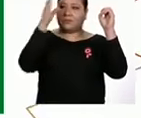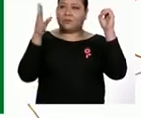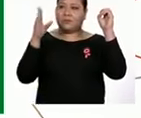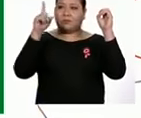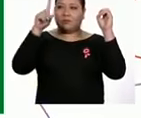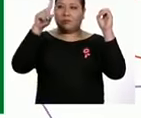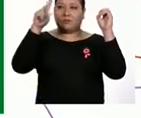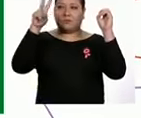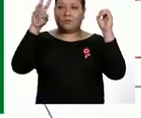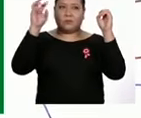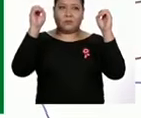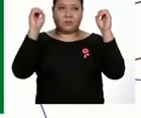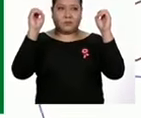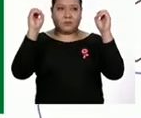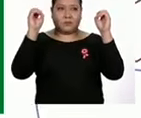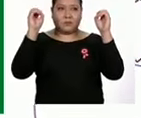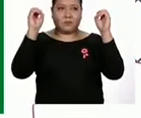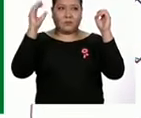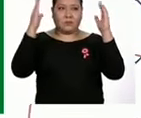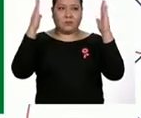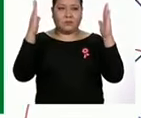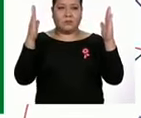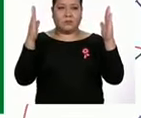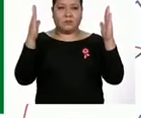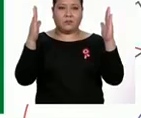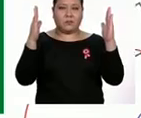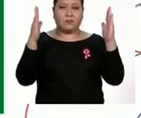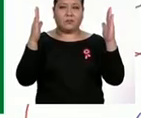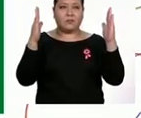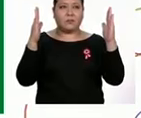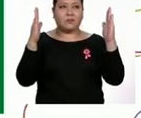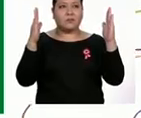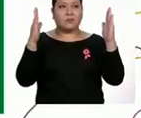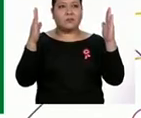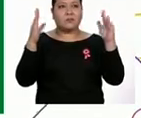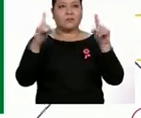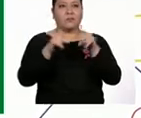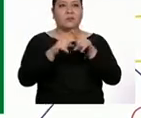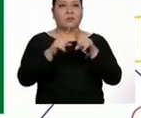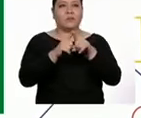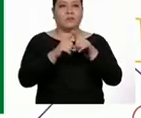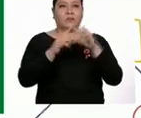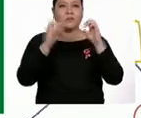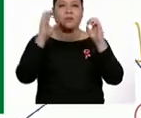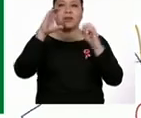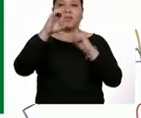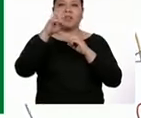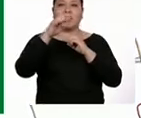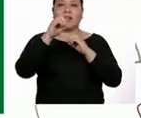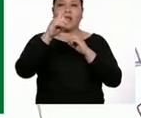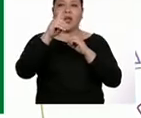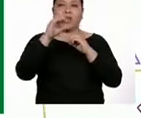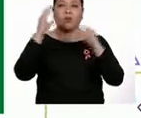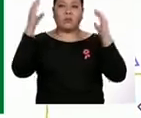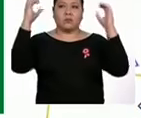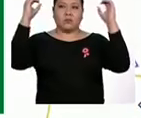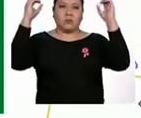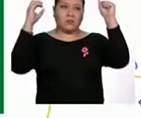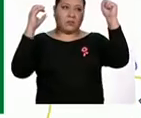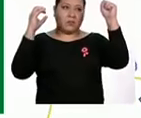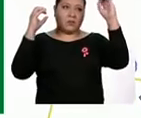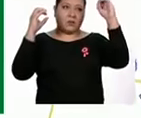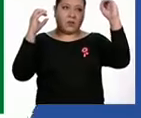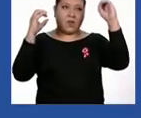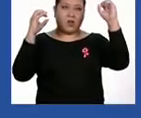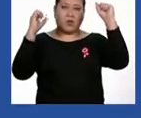termina en 120. Esos son los dos extremos. Además, es un intervalo cerrado, porque incluye a 0